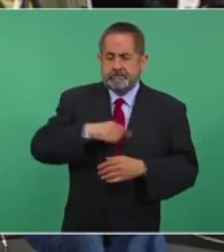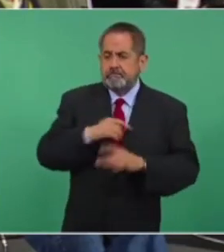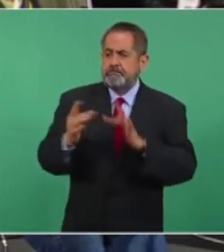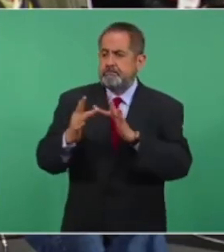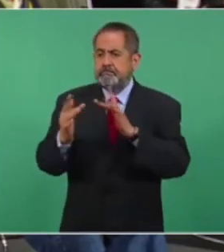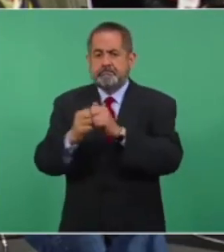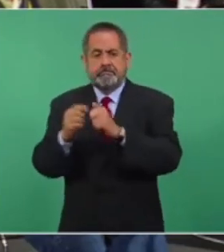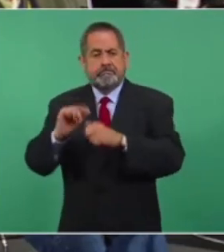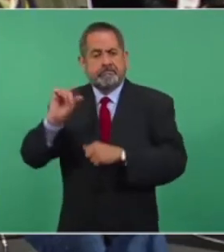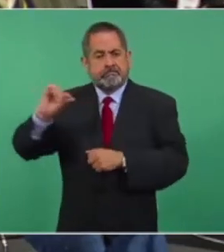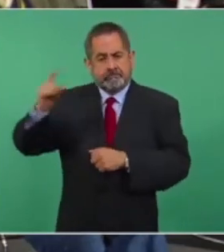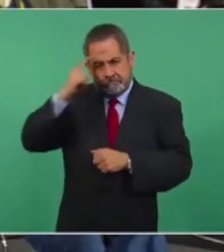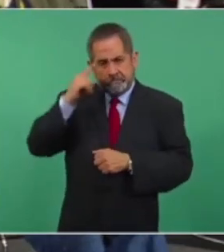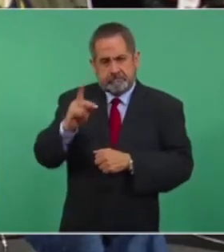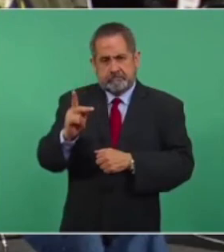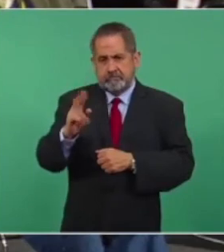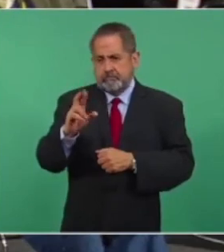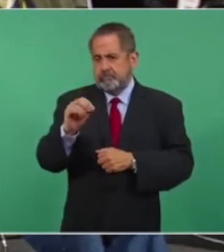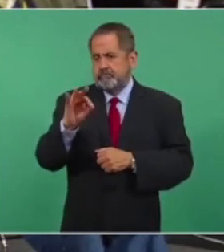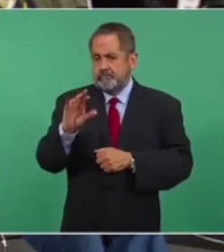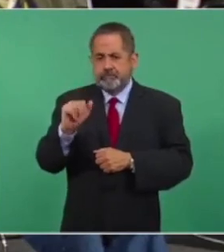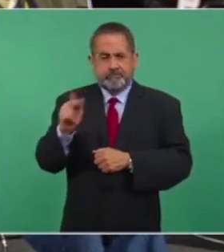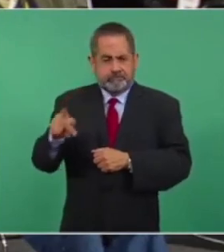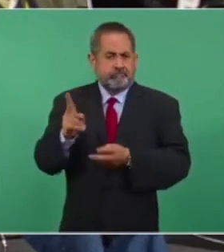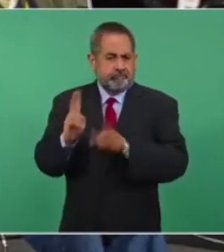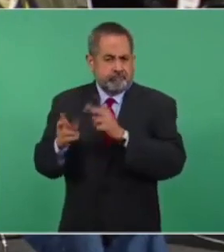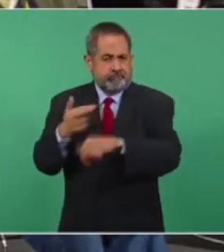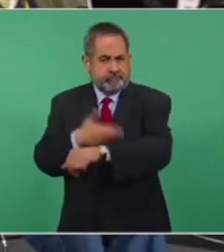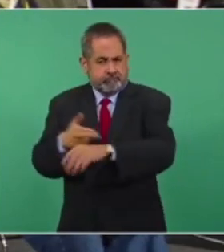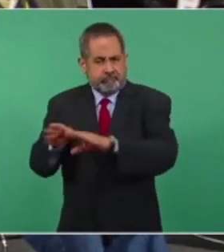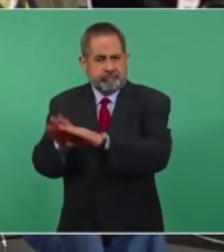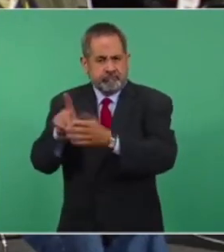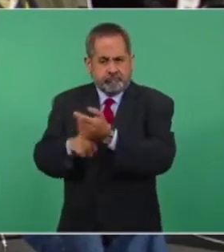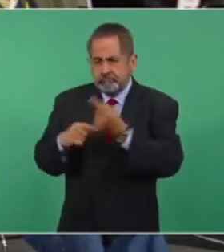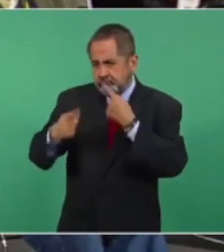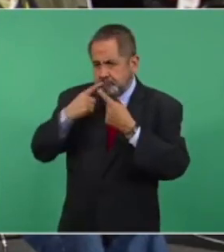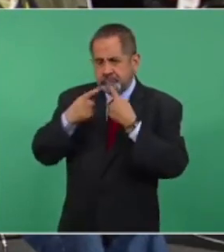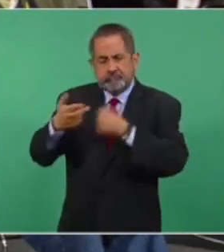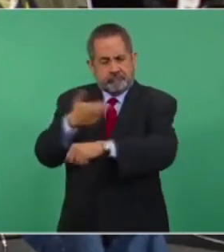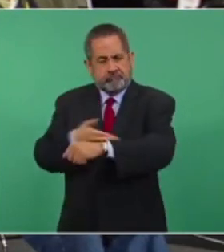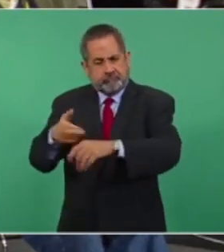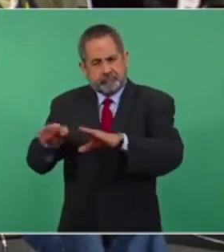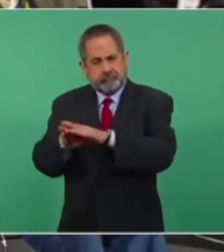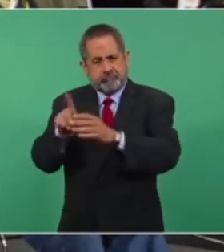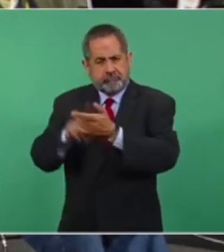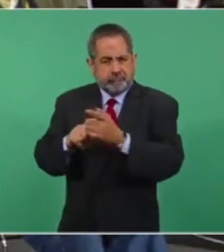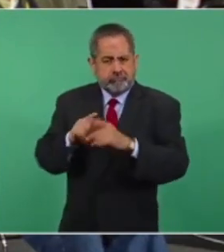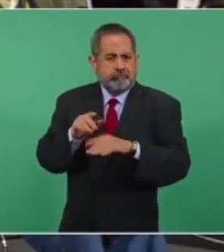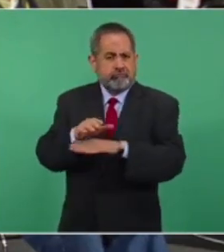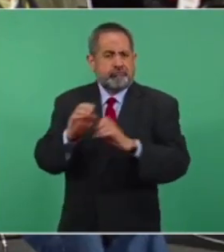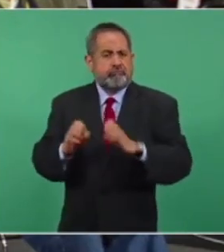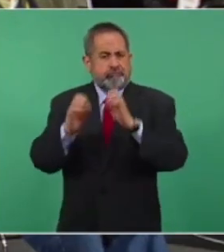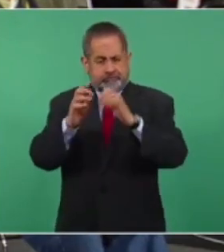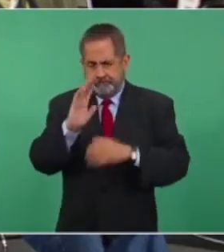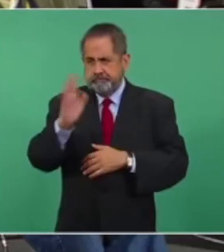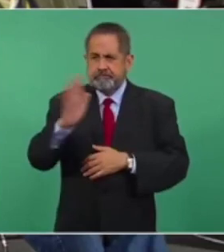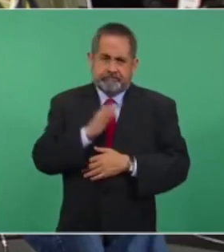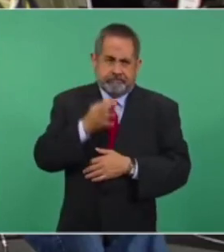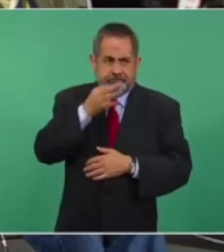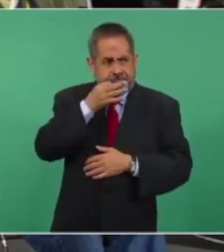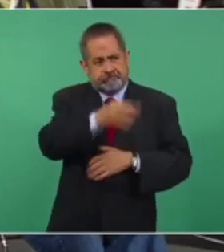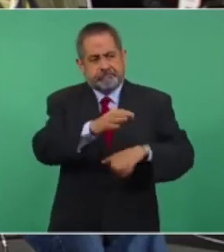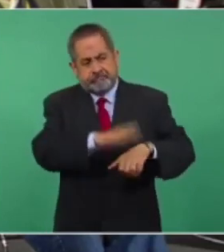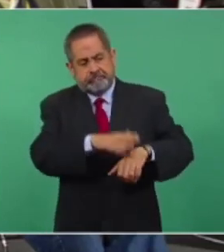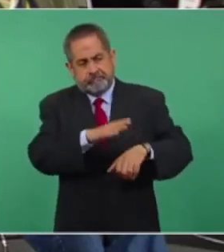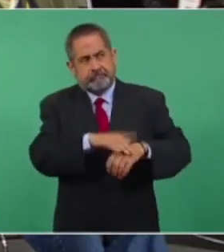con las autoridades. Profepa está haciendo lo suyo con respecto a los edificios, ya está notificando